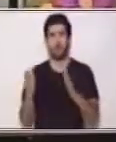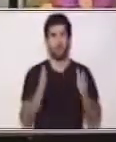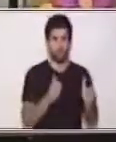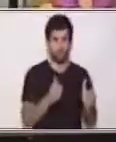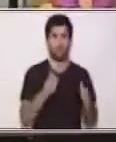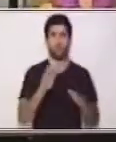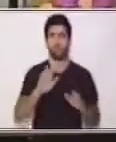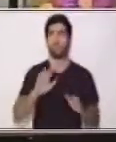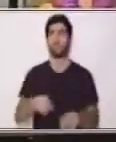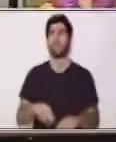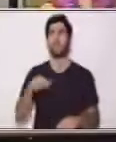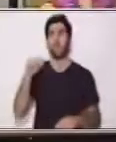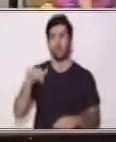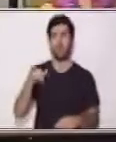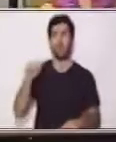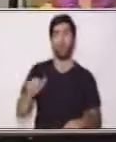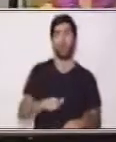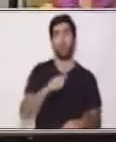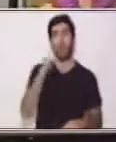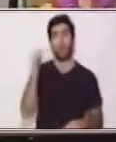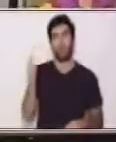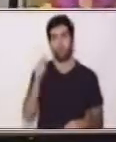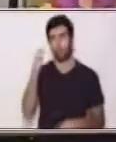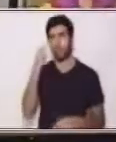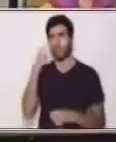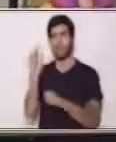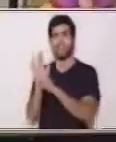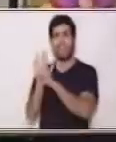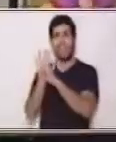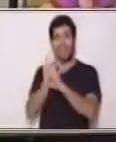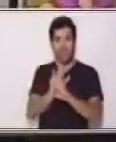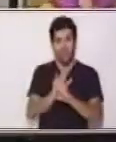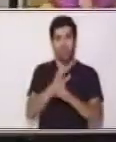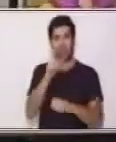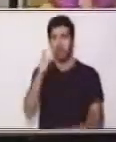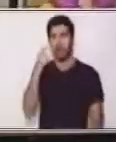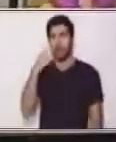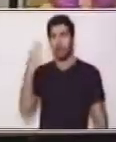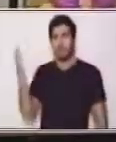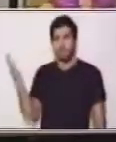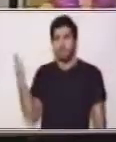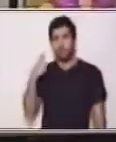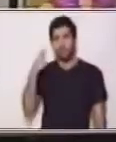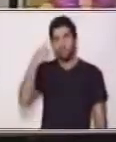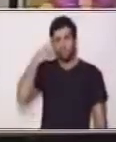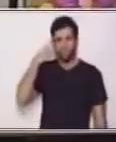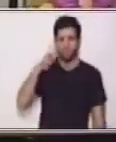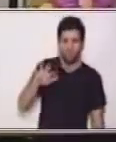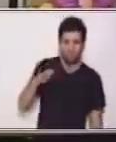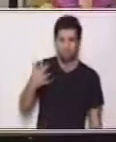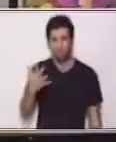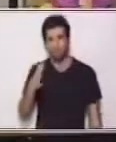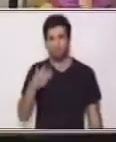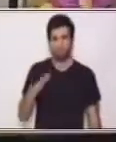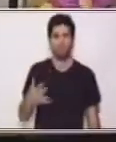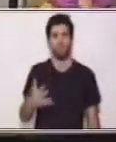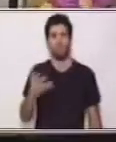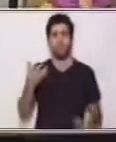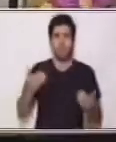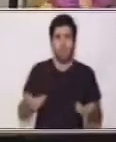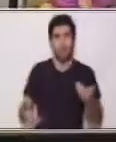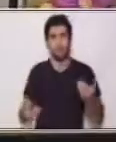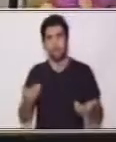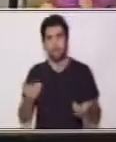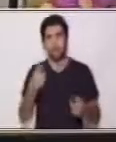Ahora te traigo aquí unas ilustraciones para que realicemos otras estimaciones. Recuerda que la estimación solo